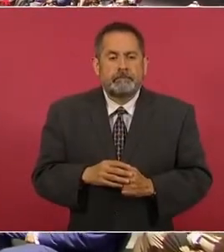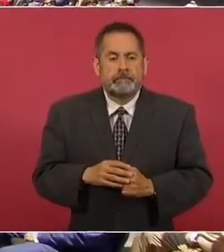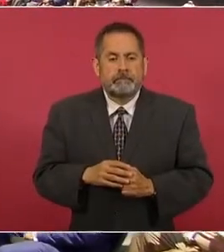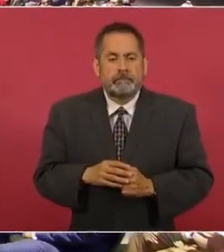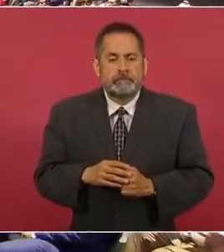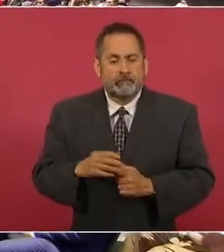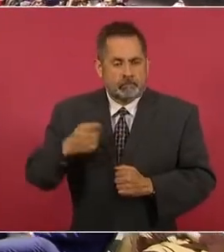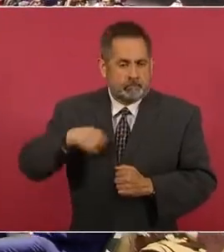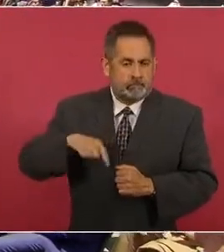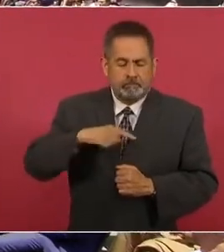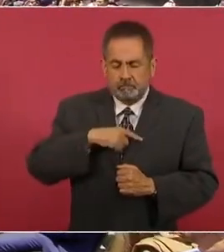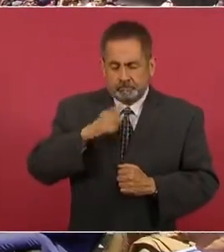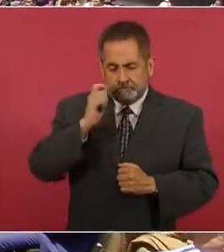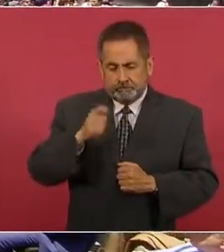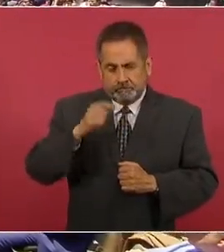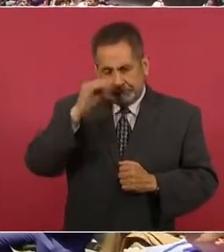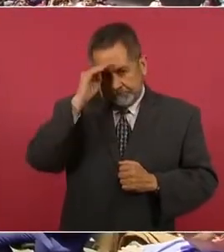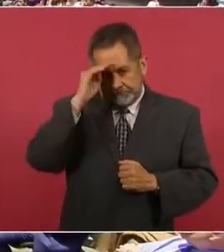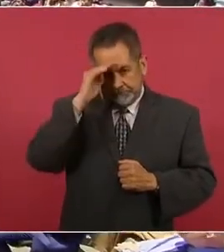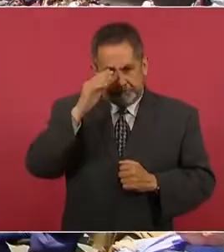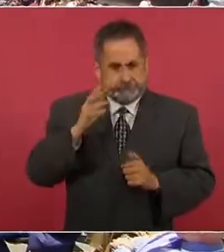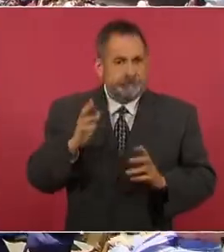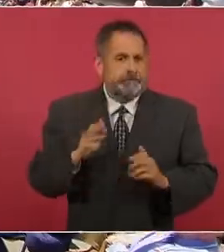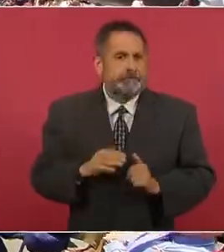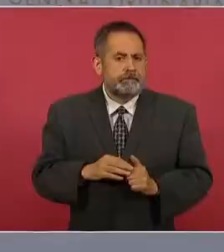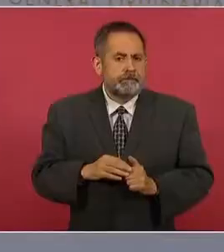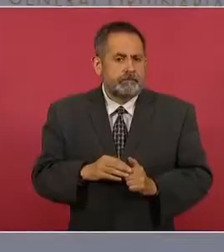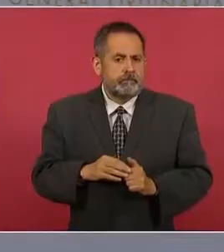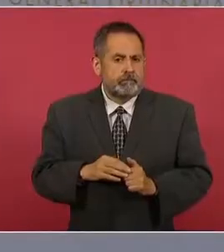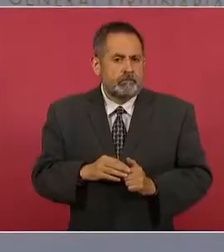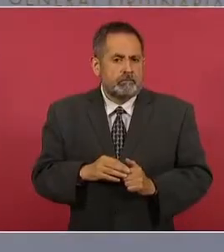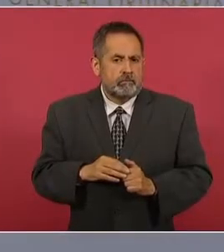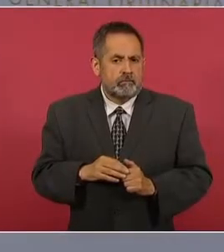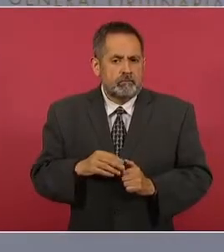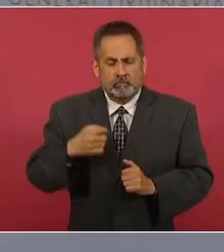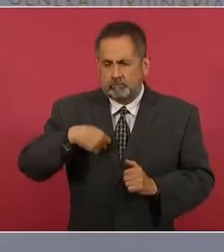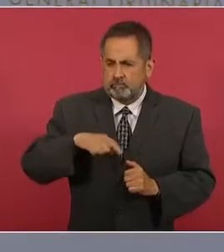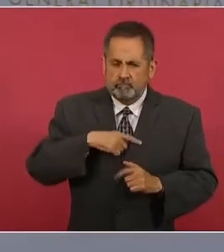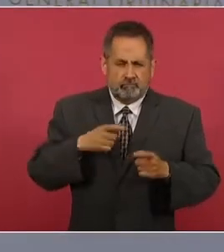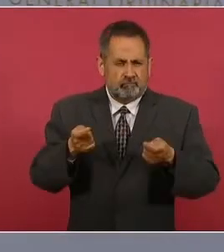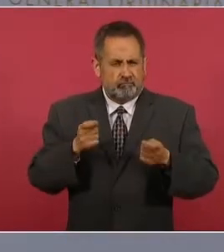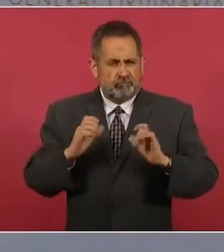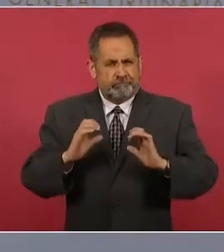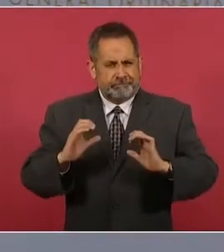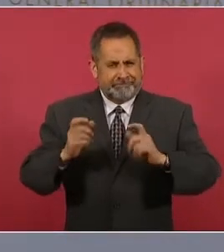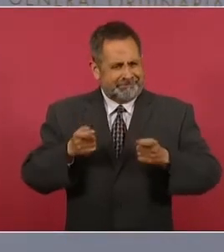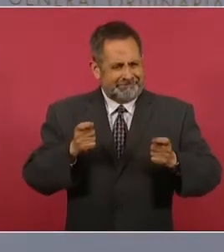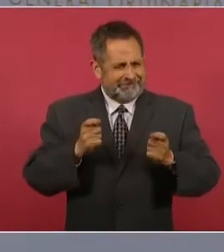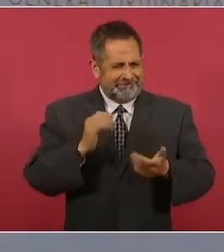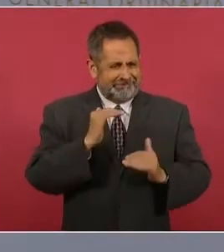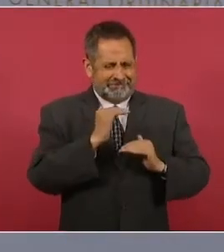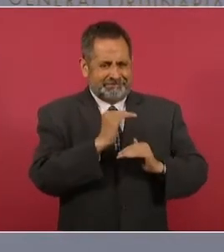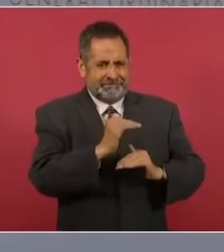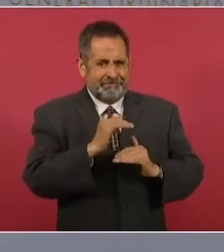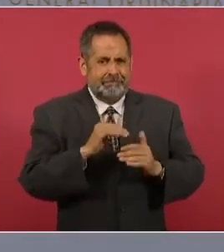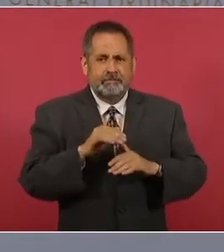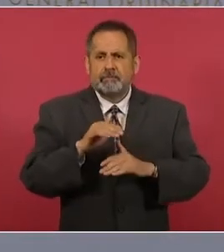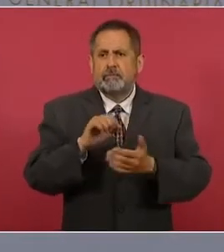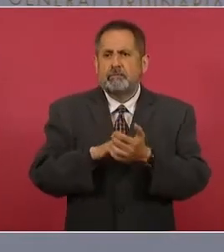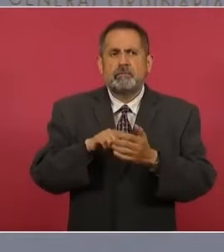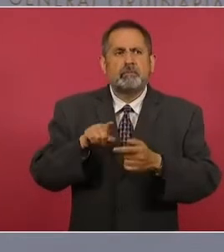Hemos actuado y hemos podido controlar la inflación en